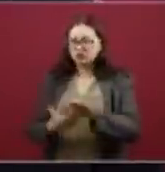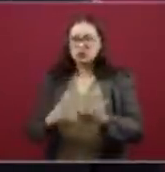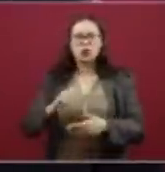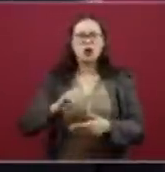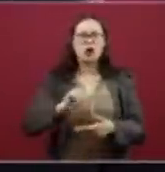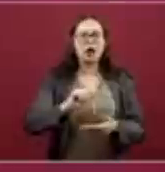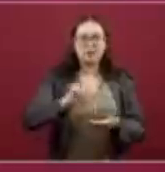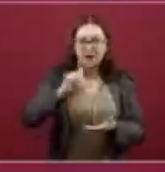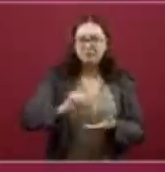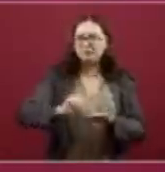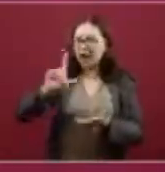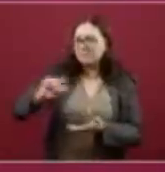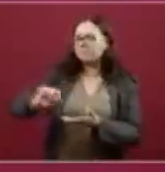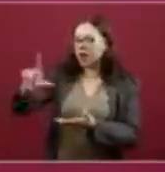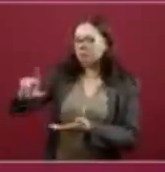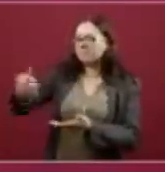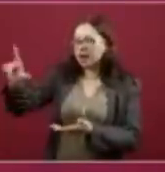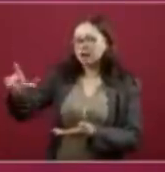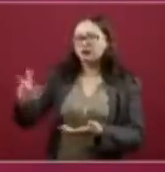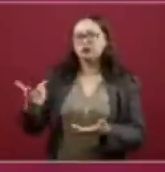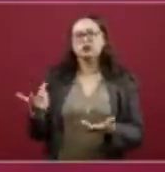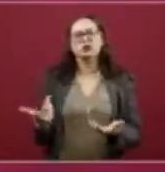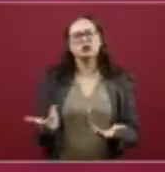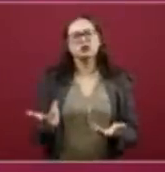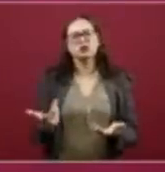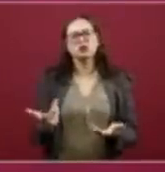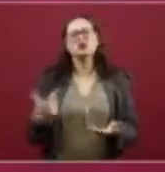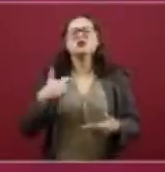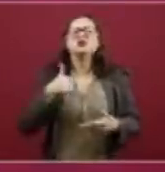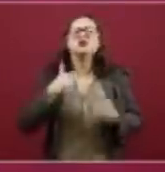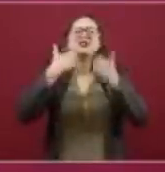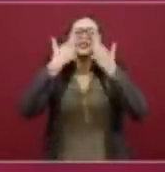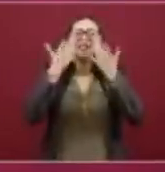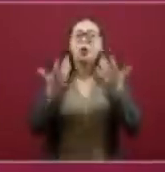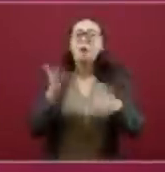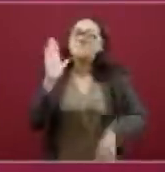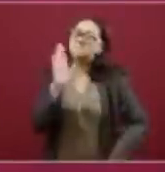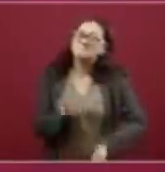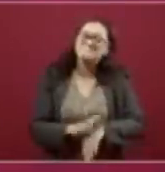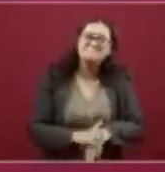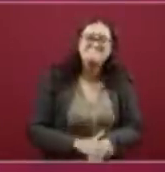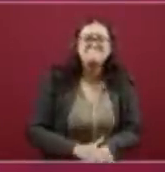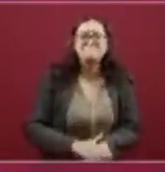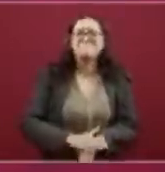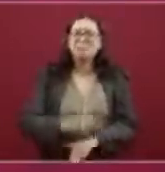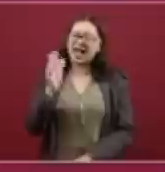al salario. Yo quisiera que fuese más, pero